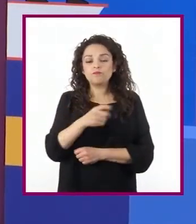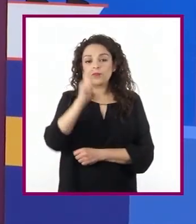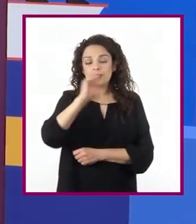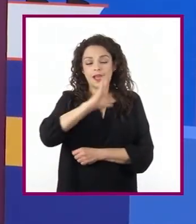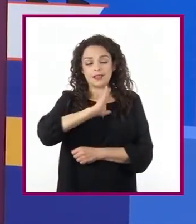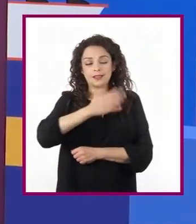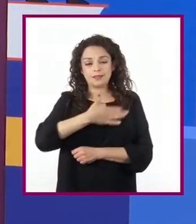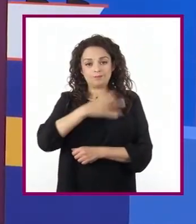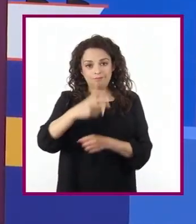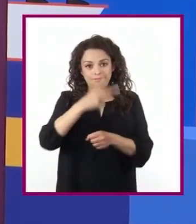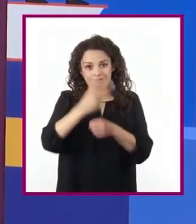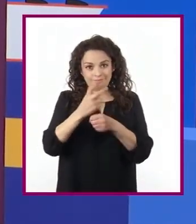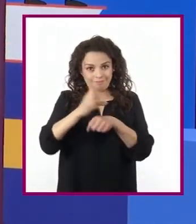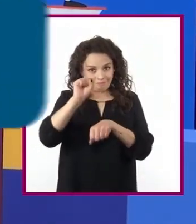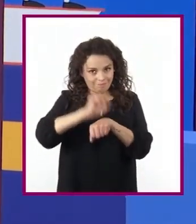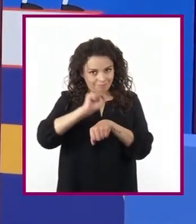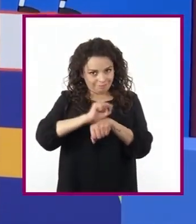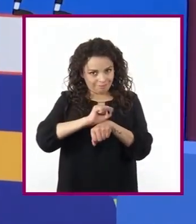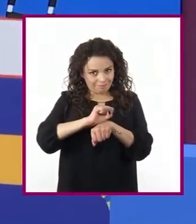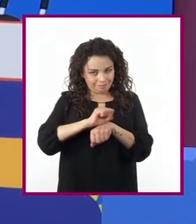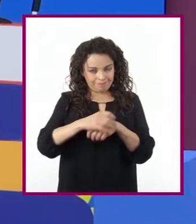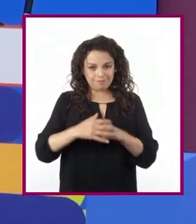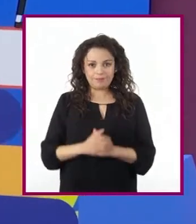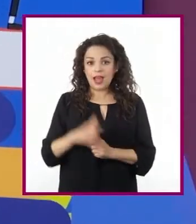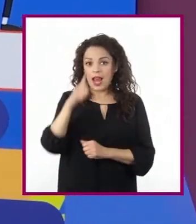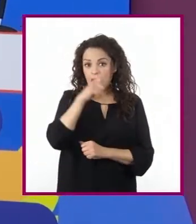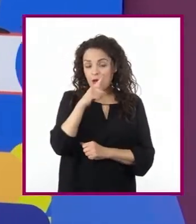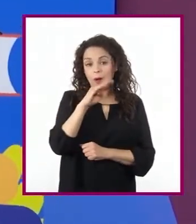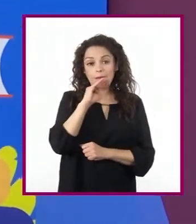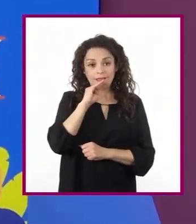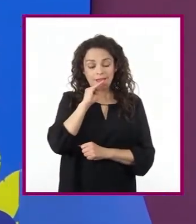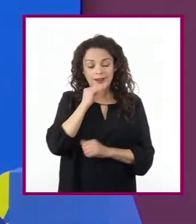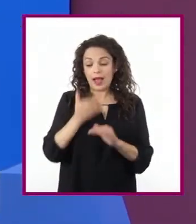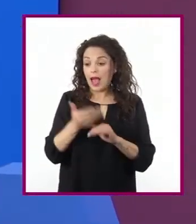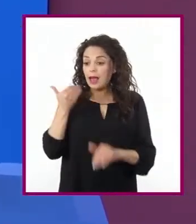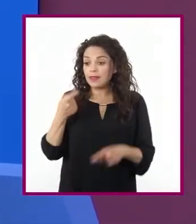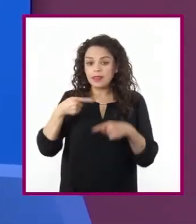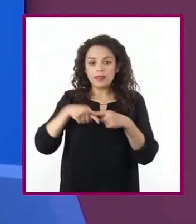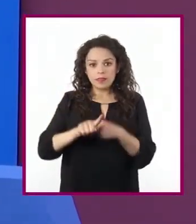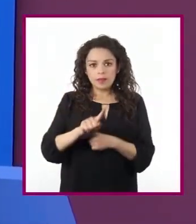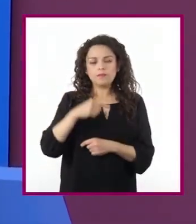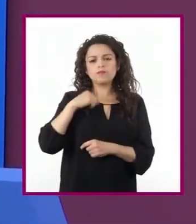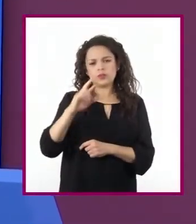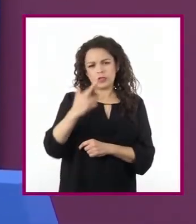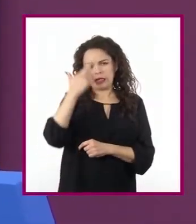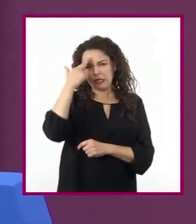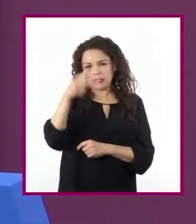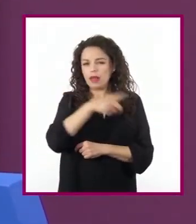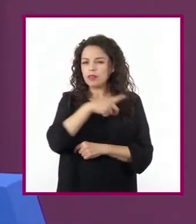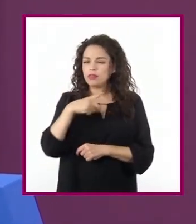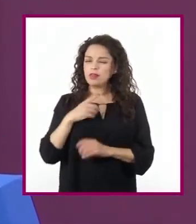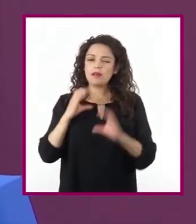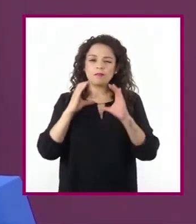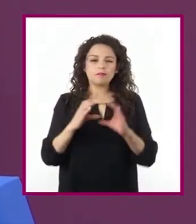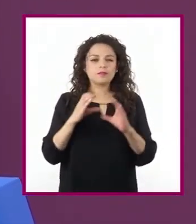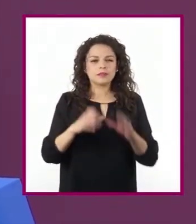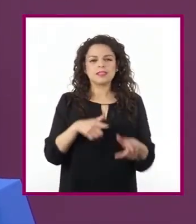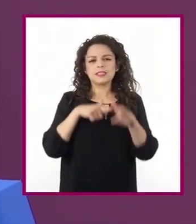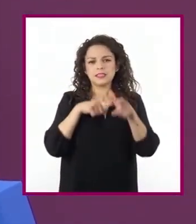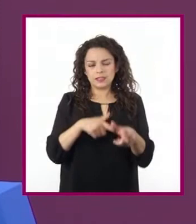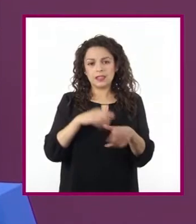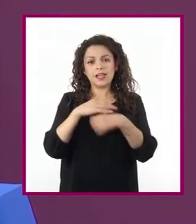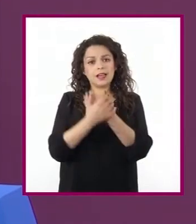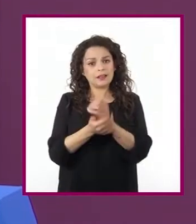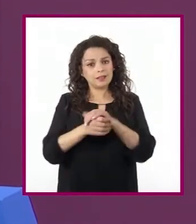segundo grado de secundaria. Antes de iniciar, les recuerdo que debemos seguir cuidándonos, lavando frecuente nuestras manos con agua